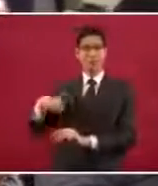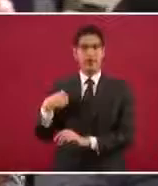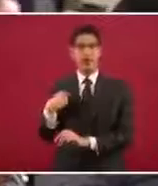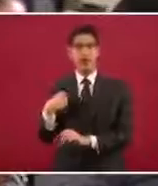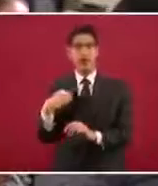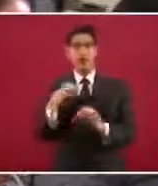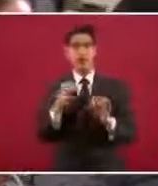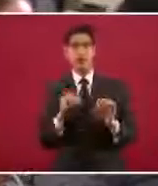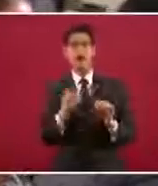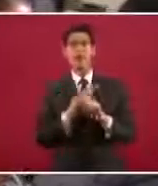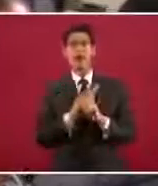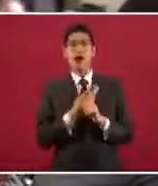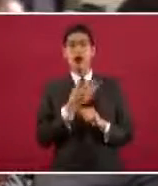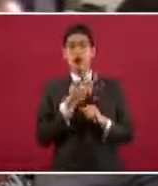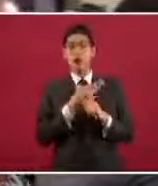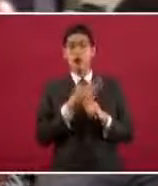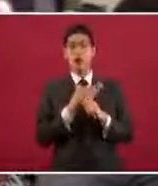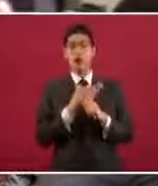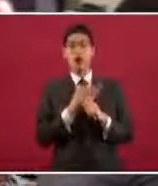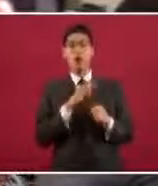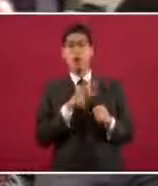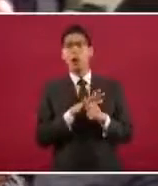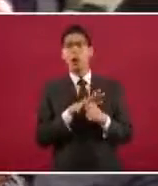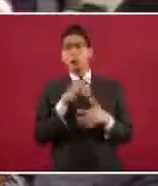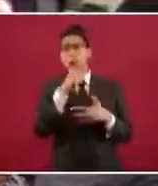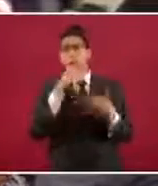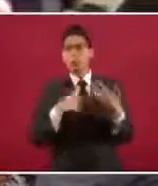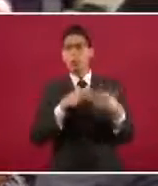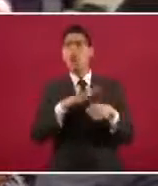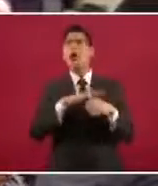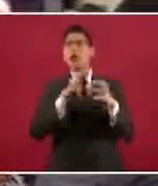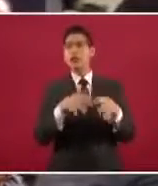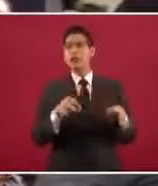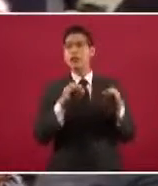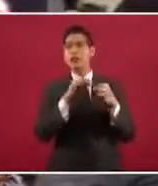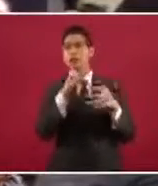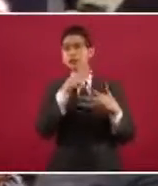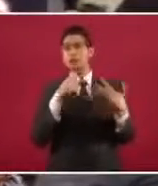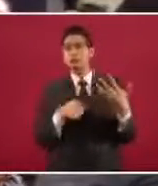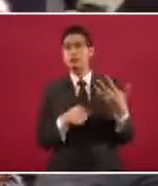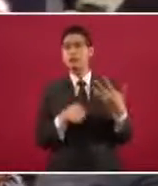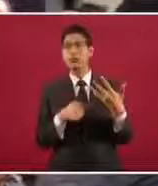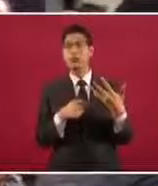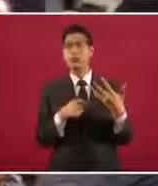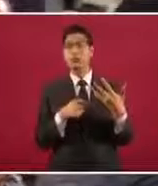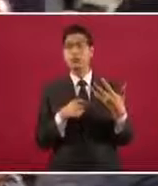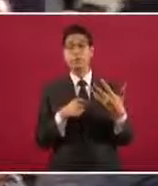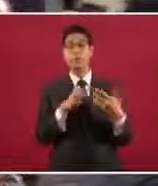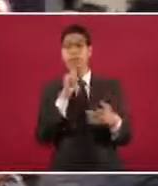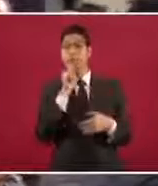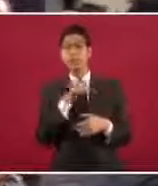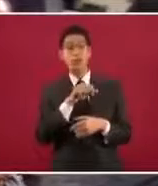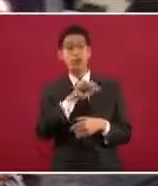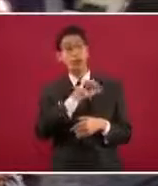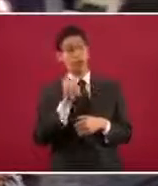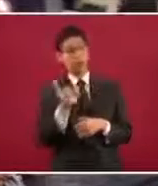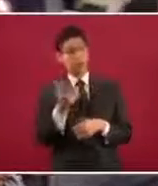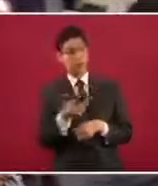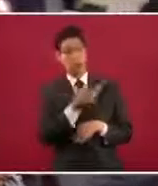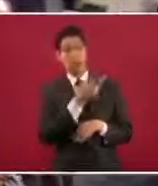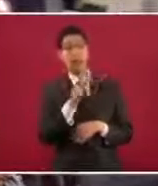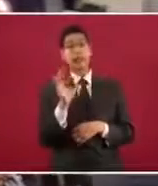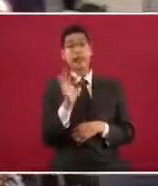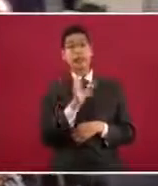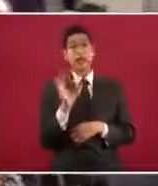priorizando de estos 25, ¿cuáles serían los cinco primeros que se van a priorizar? Segundo, si en esa priorización de proyectos se